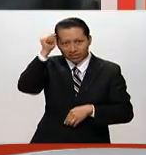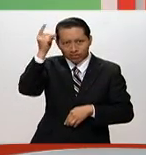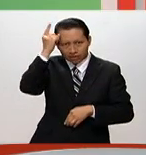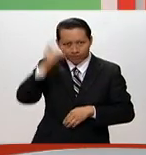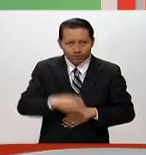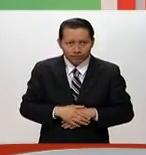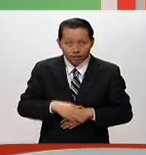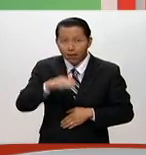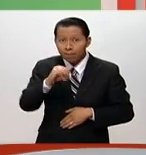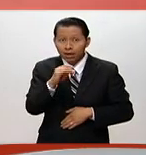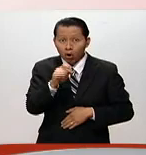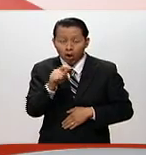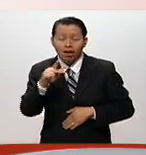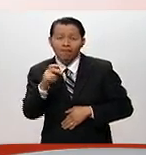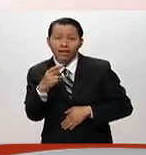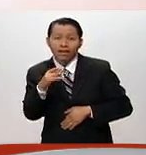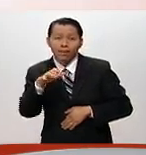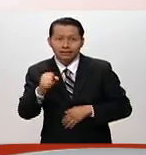Phelps hace historia.